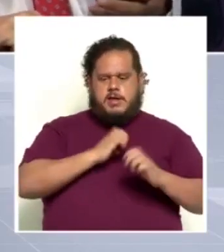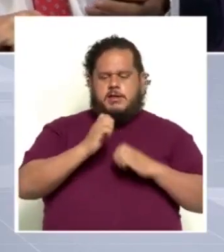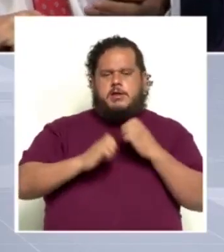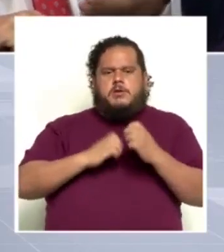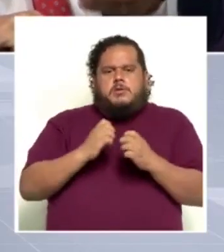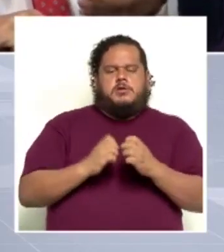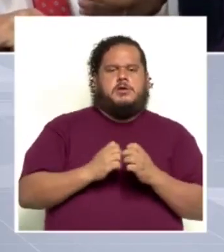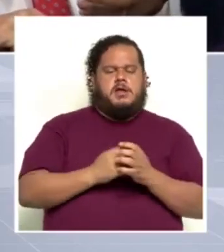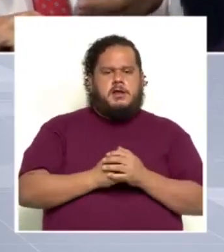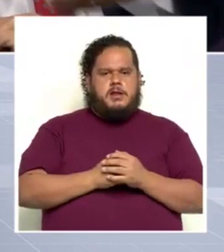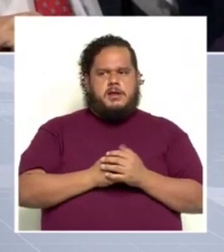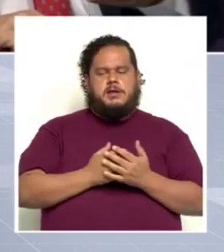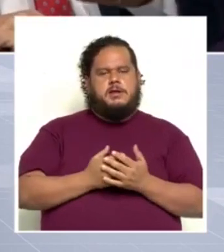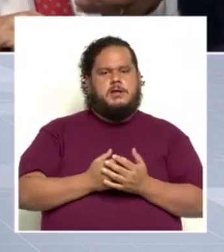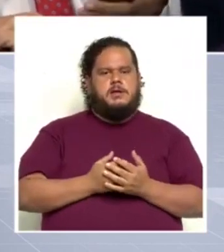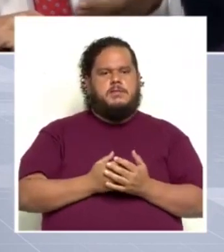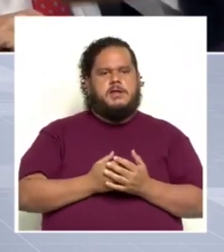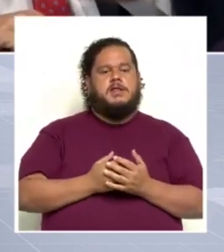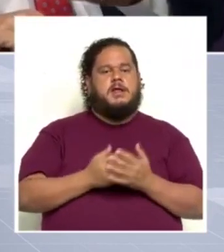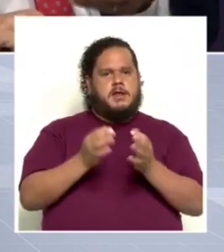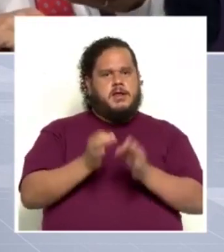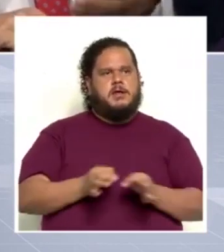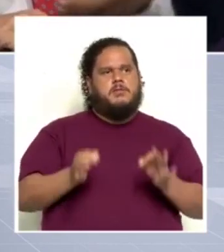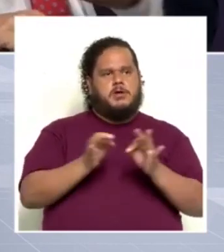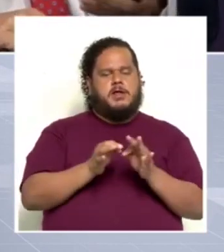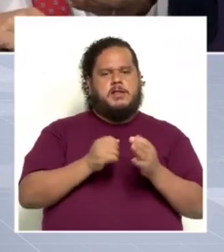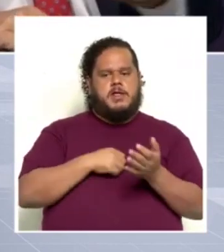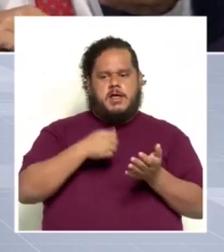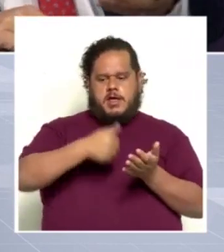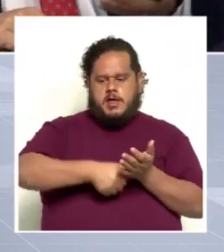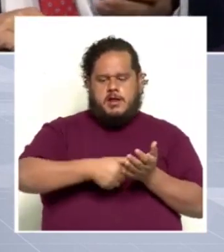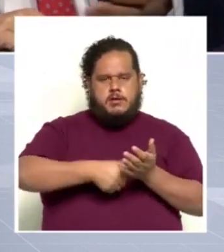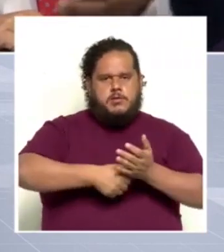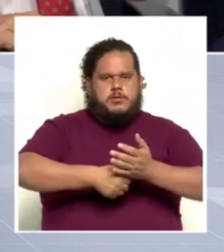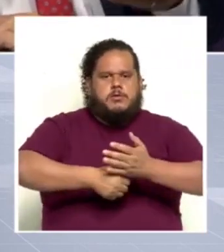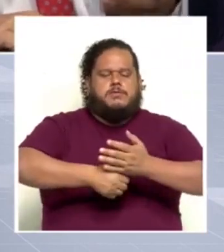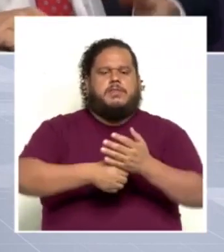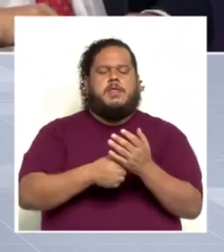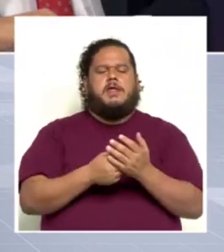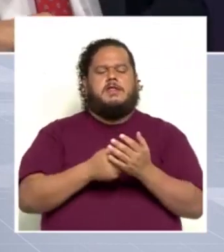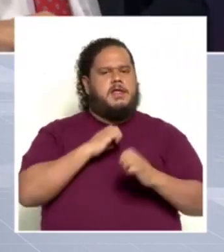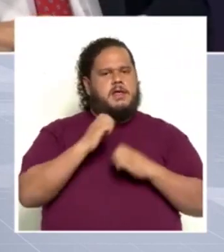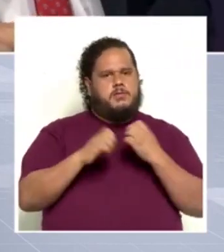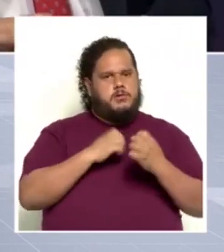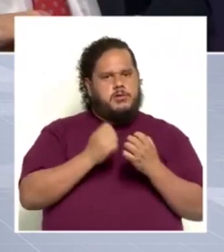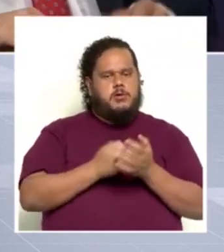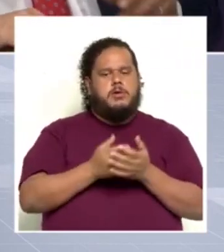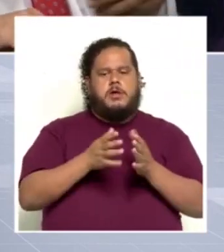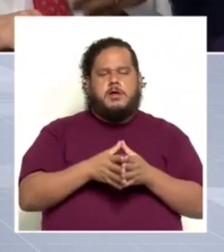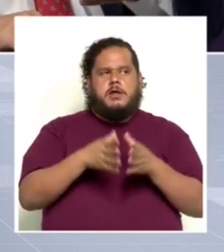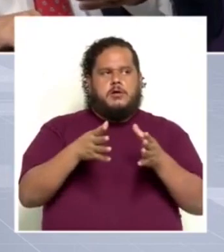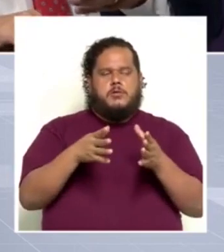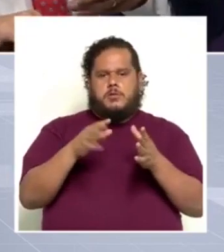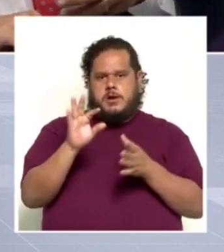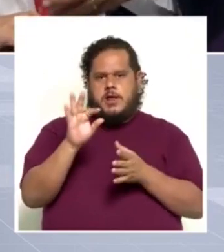emocional va a ser fundamental. El voto es emoción en una enorme